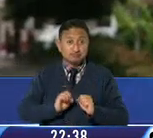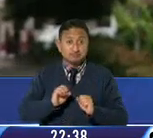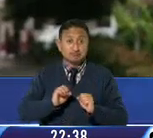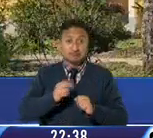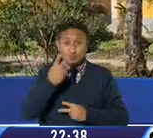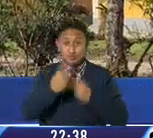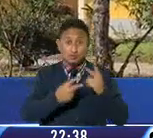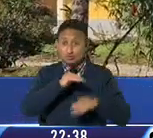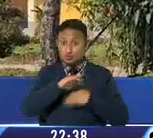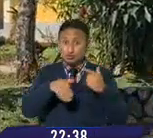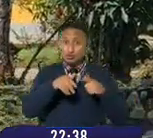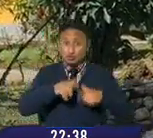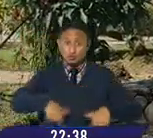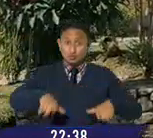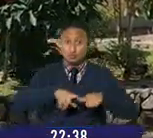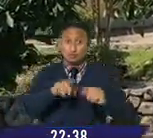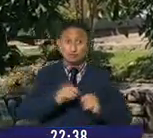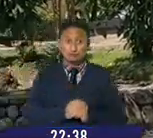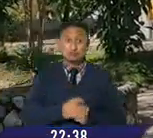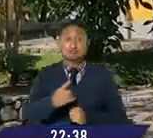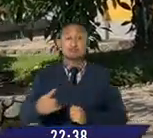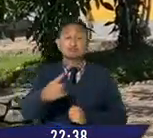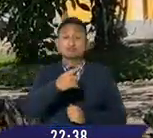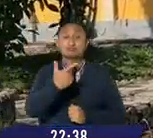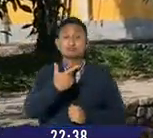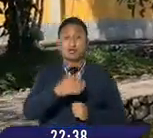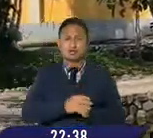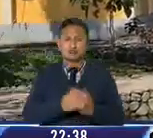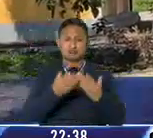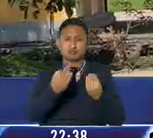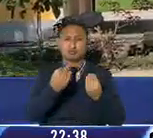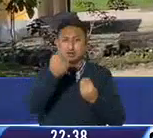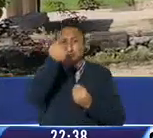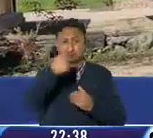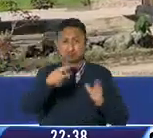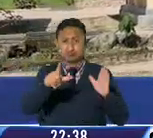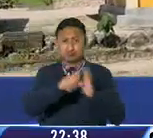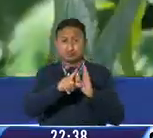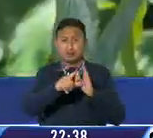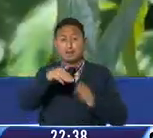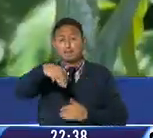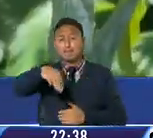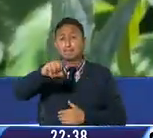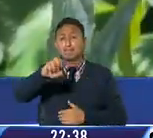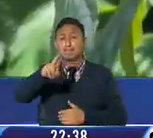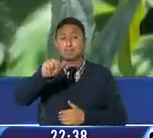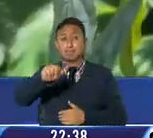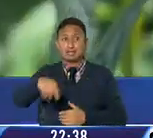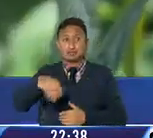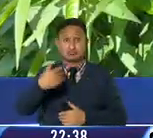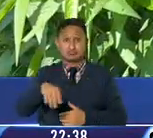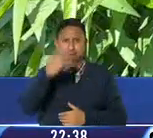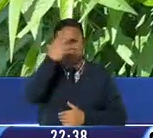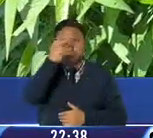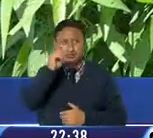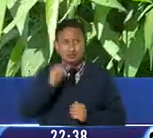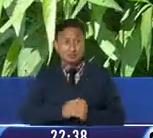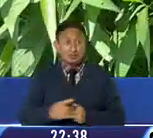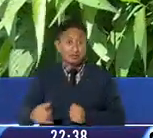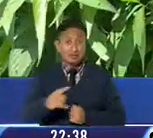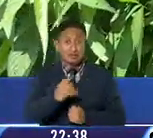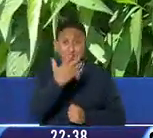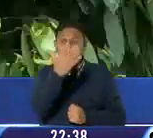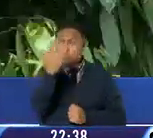turísticos. Esta es una de las muchas hosterías ubicadas en Mera, paradisíaco lugar rodeado de una